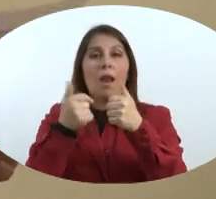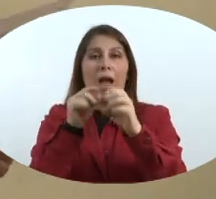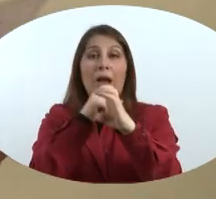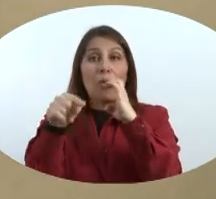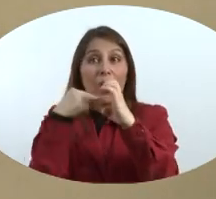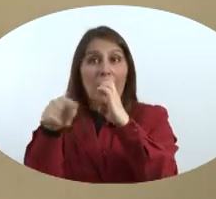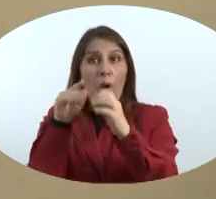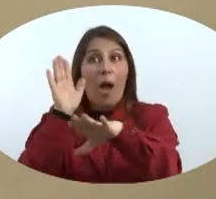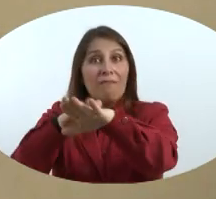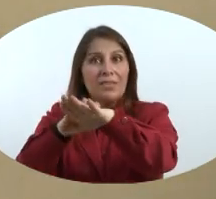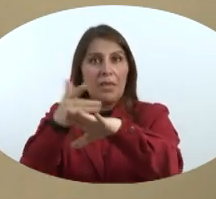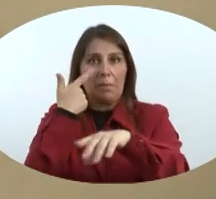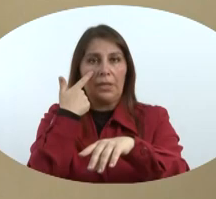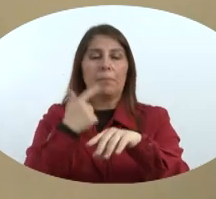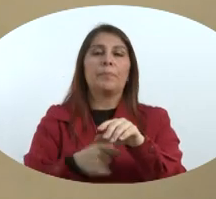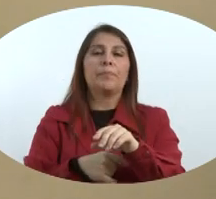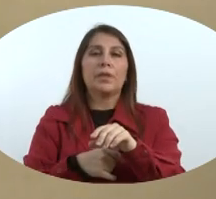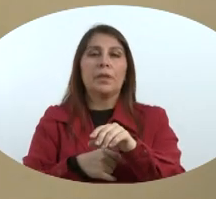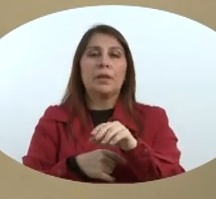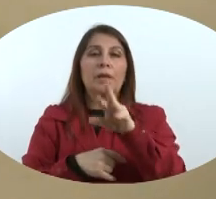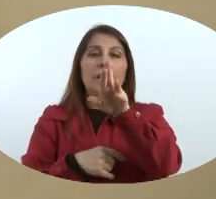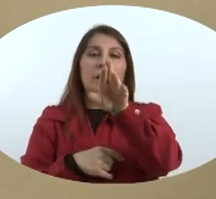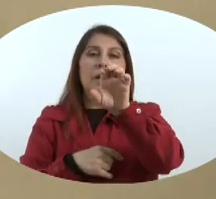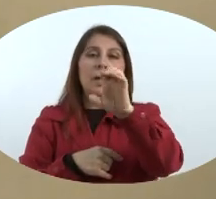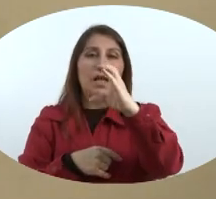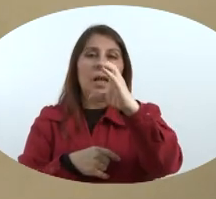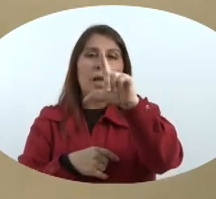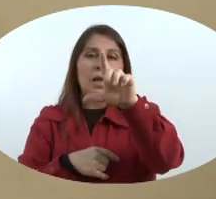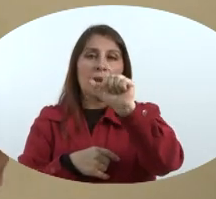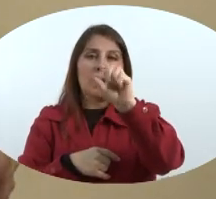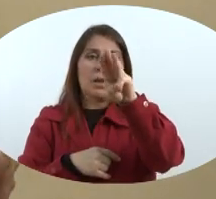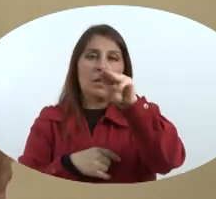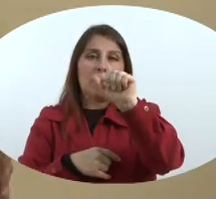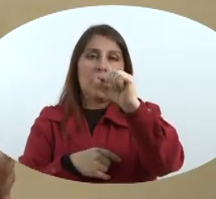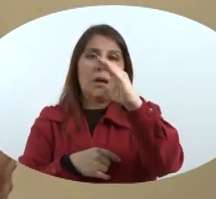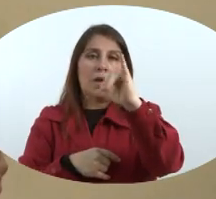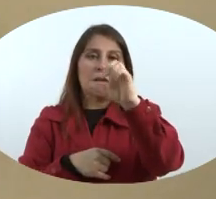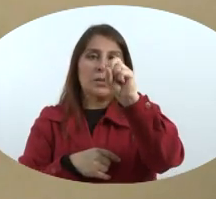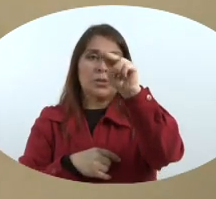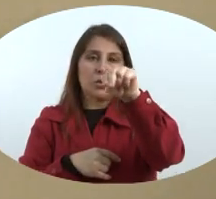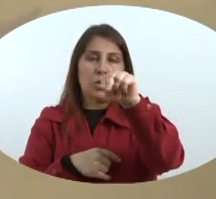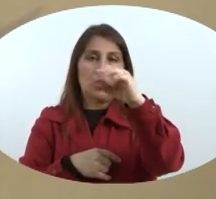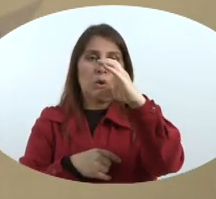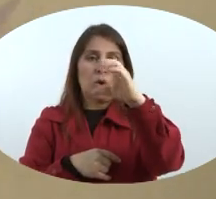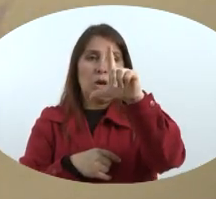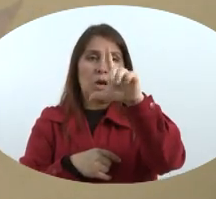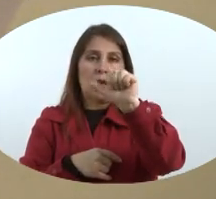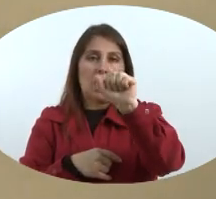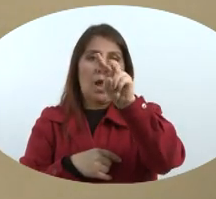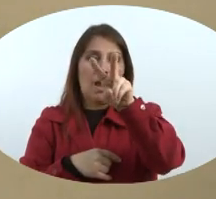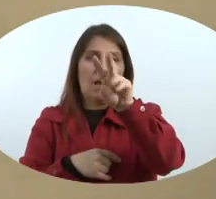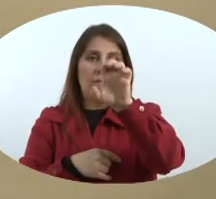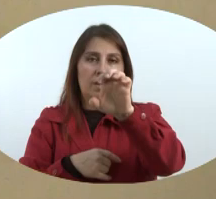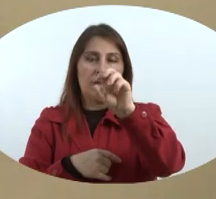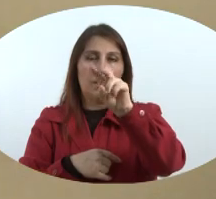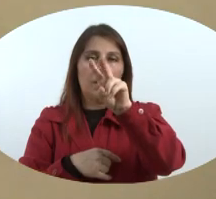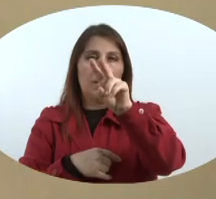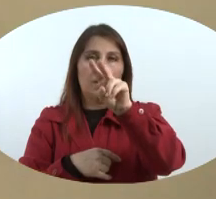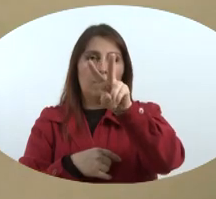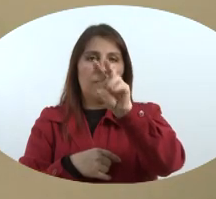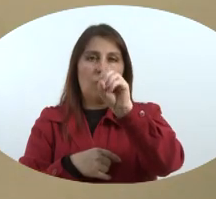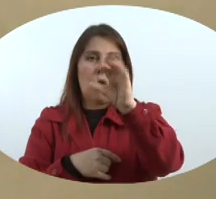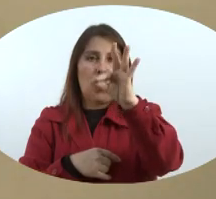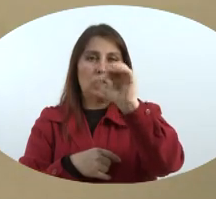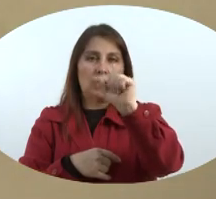por favor atención con el correo reclamación clave de votación reclamación clave de